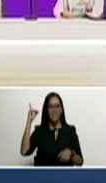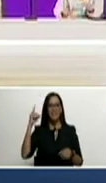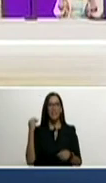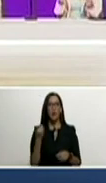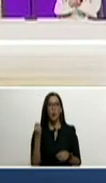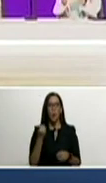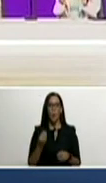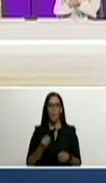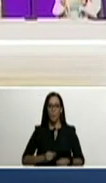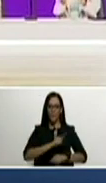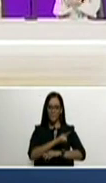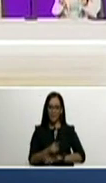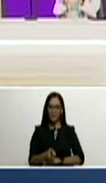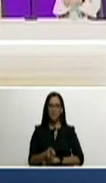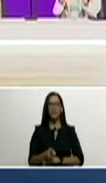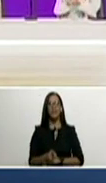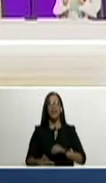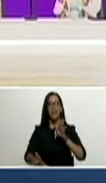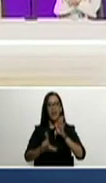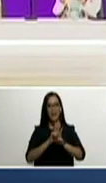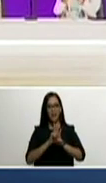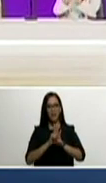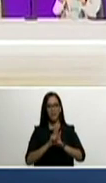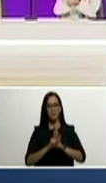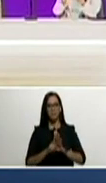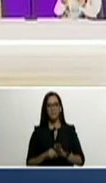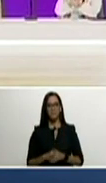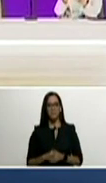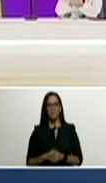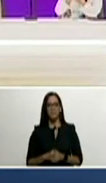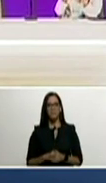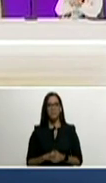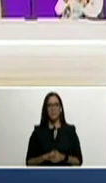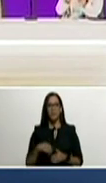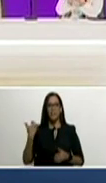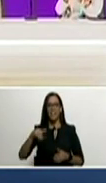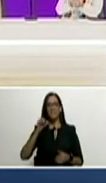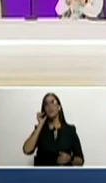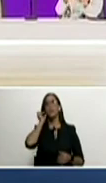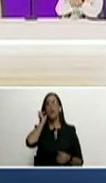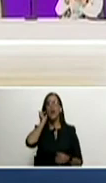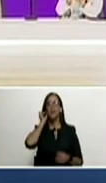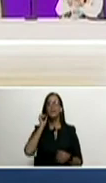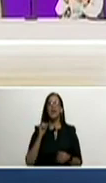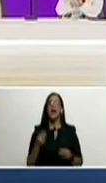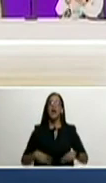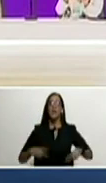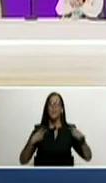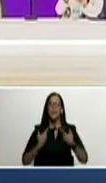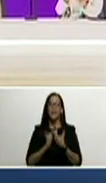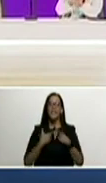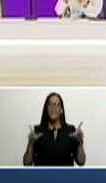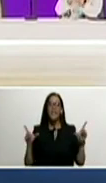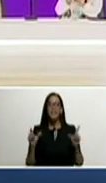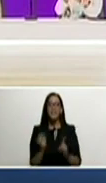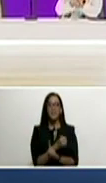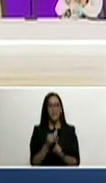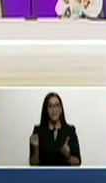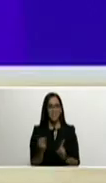como manda la Ley Orgánica sobre el Derecho de las Mujeres a una Vida Libre de